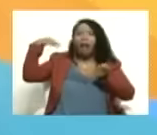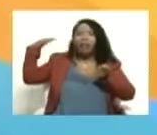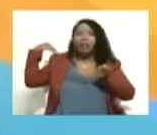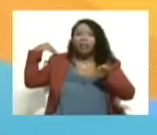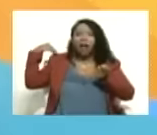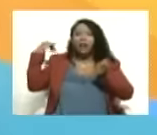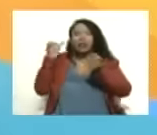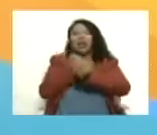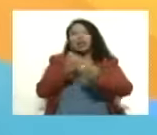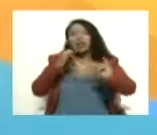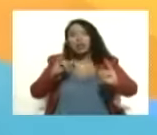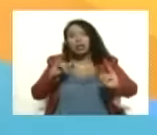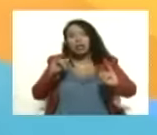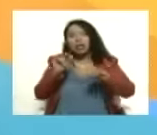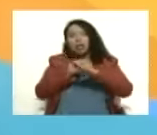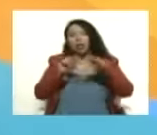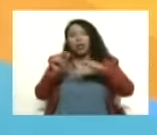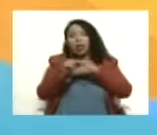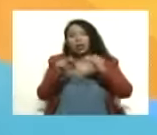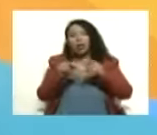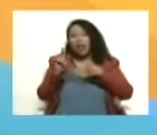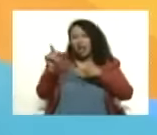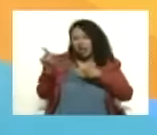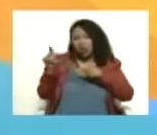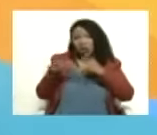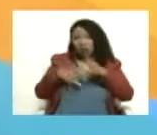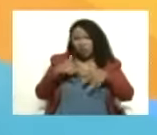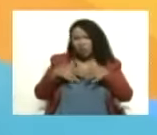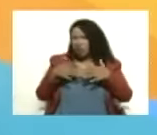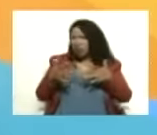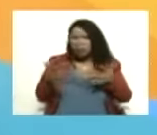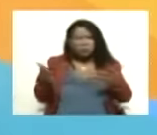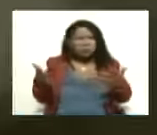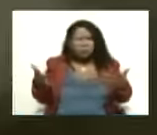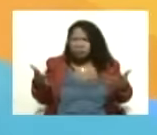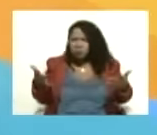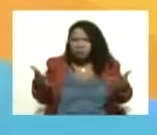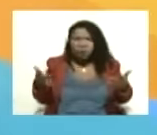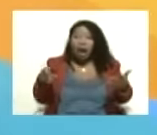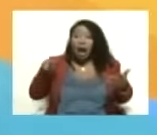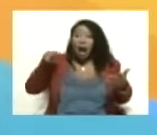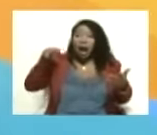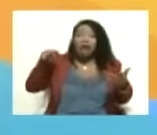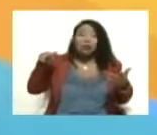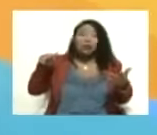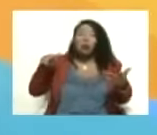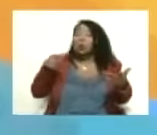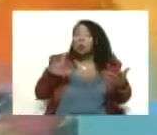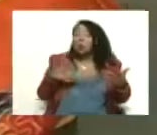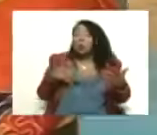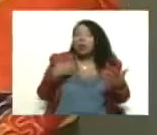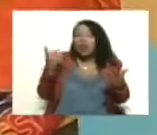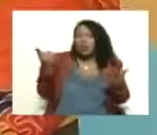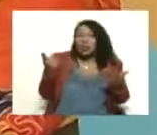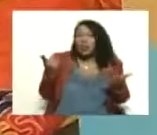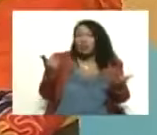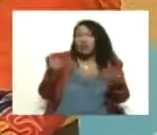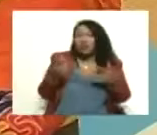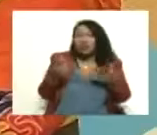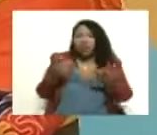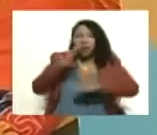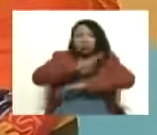independencia de Guyana eso es un acto de barbarie ni siquiera de coloni es un acto de barbarie